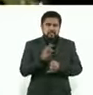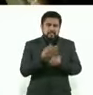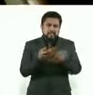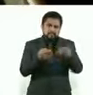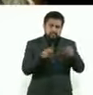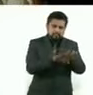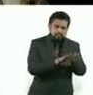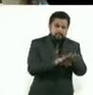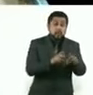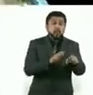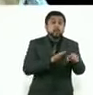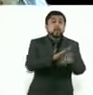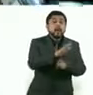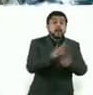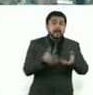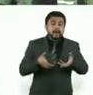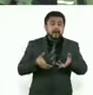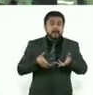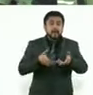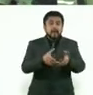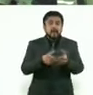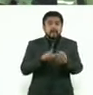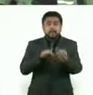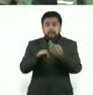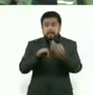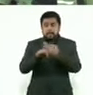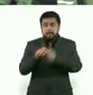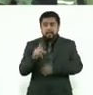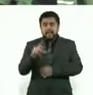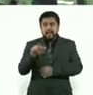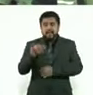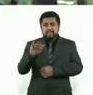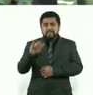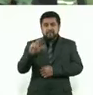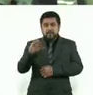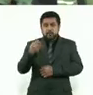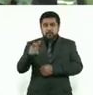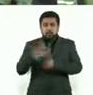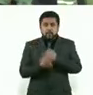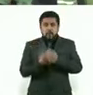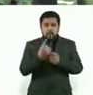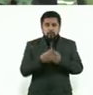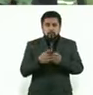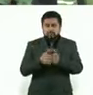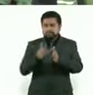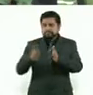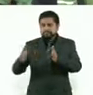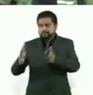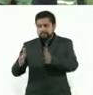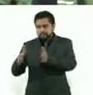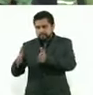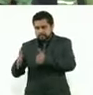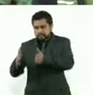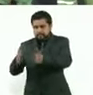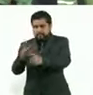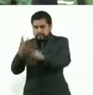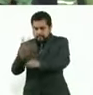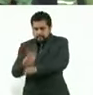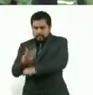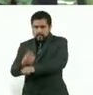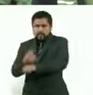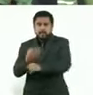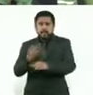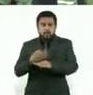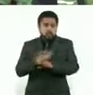son Periférico, todos los carriles de Periférico, carriles centrales y carriles laterales, se están trabajando en